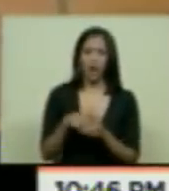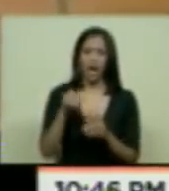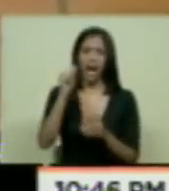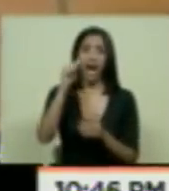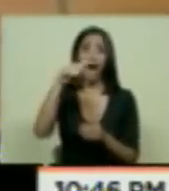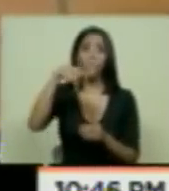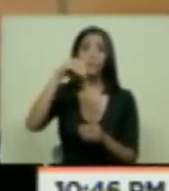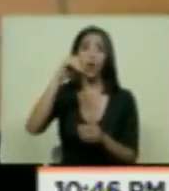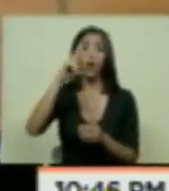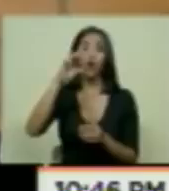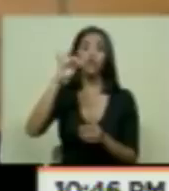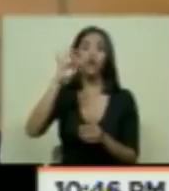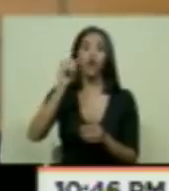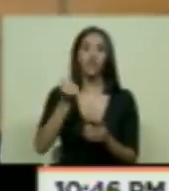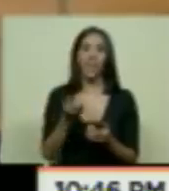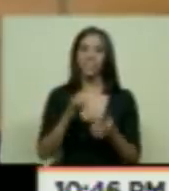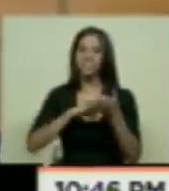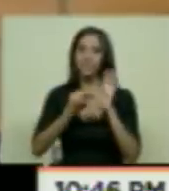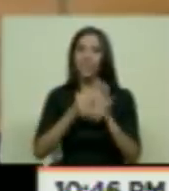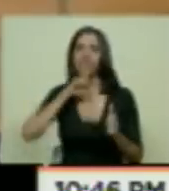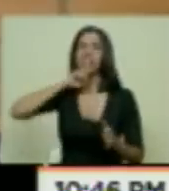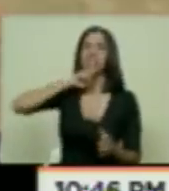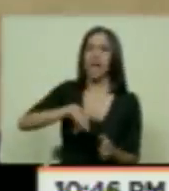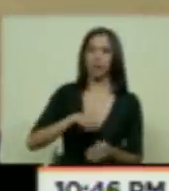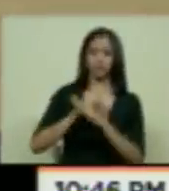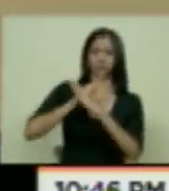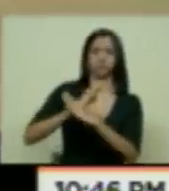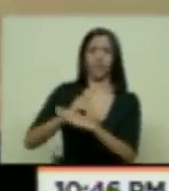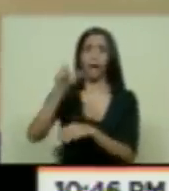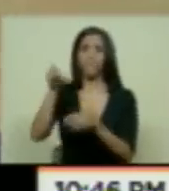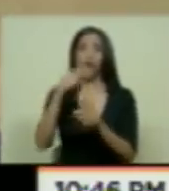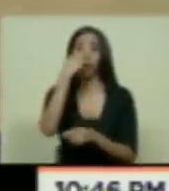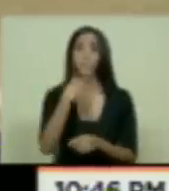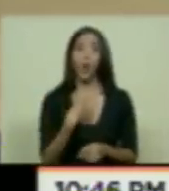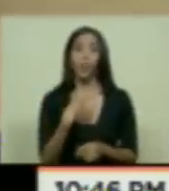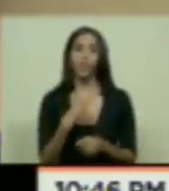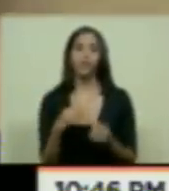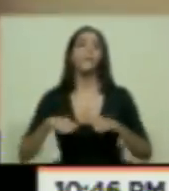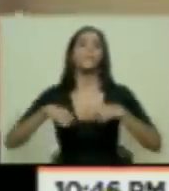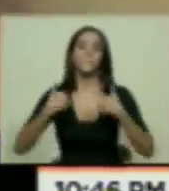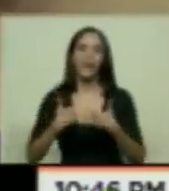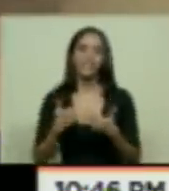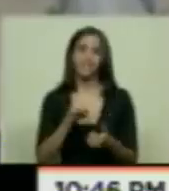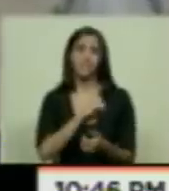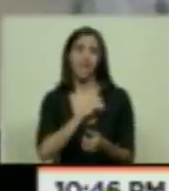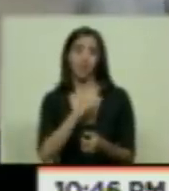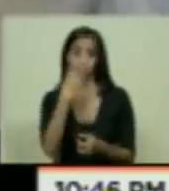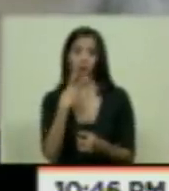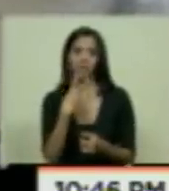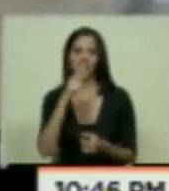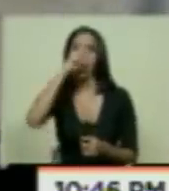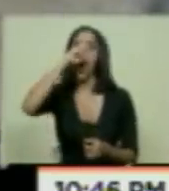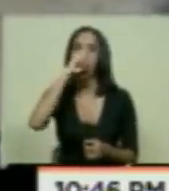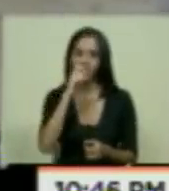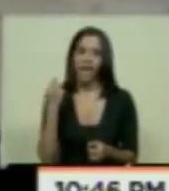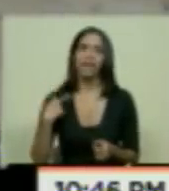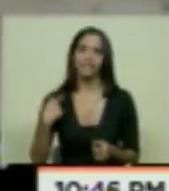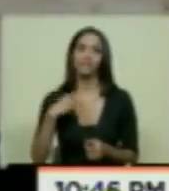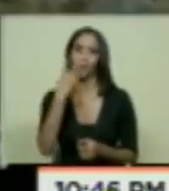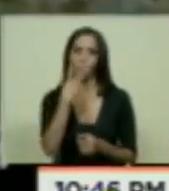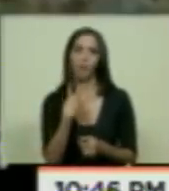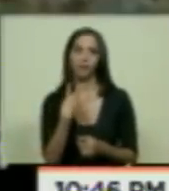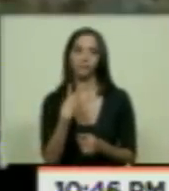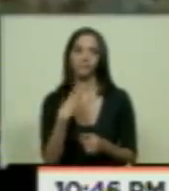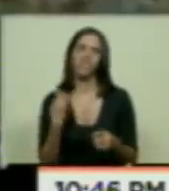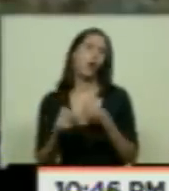designa el asco, la repugnancia, el rechazo a las personas más pobres. Más que tenerle la pobreza, es odiar a quienes la padecen. Pero ¿cómo vamos a